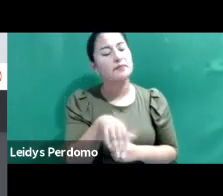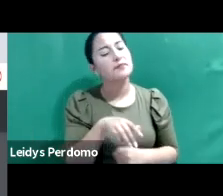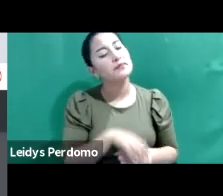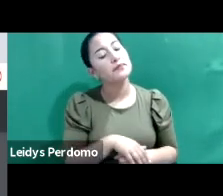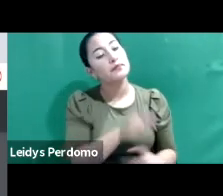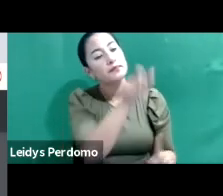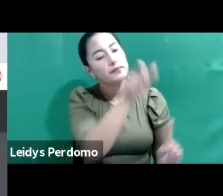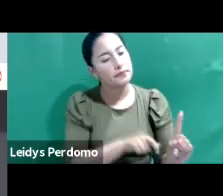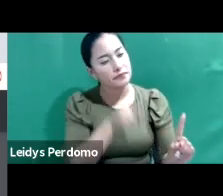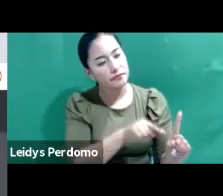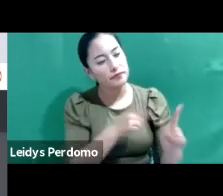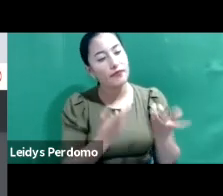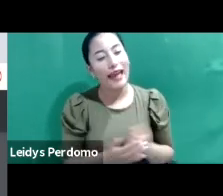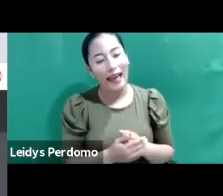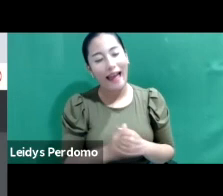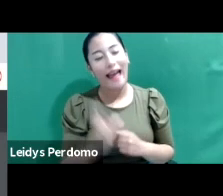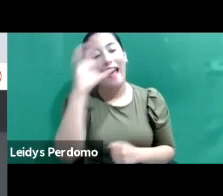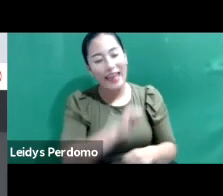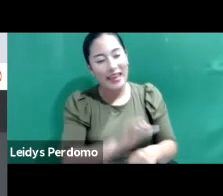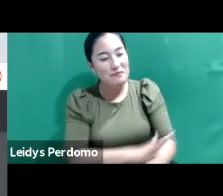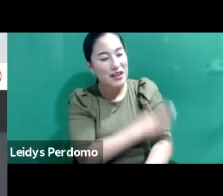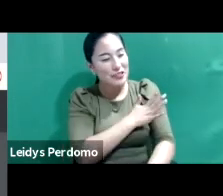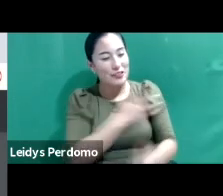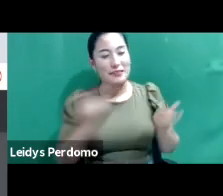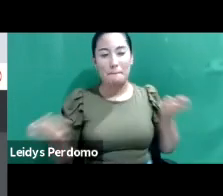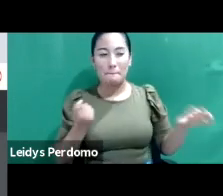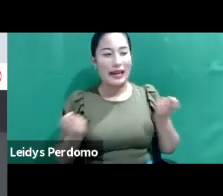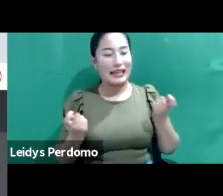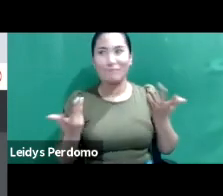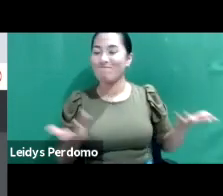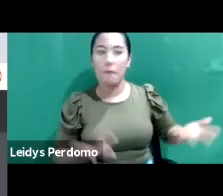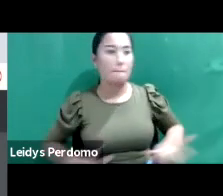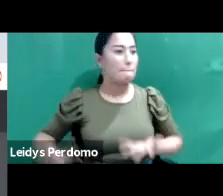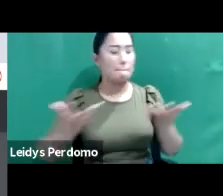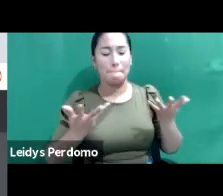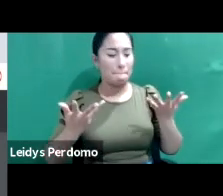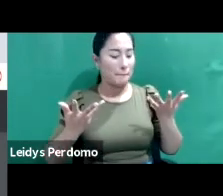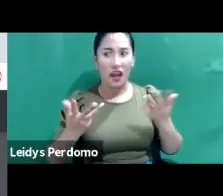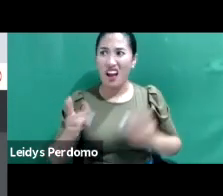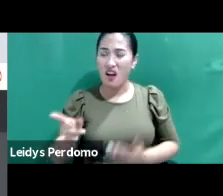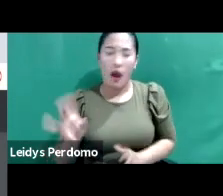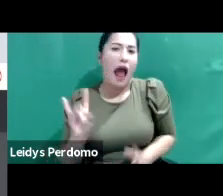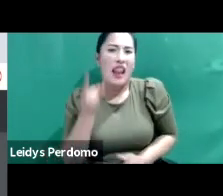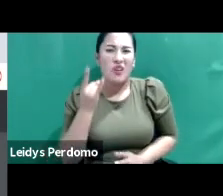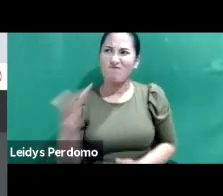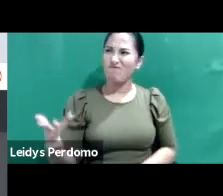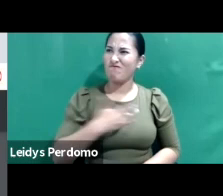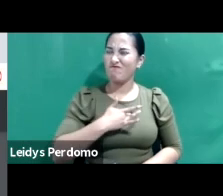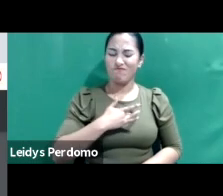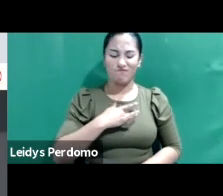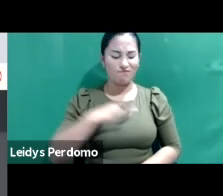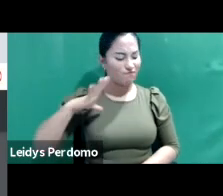emociones ni darle manejo a las mismas. Cuando algo tiende a molestarle, tiene una reacción exagerada de esa